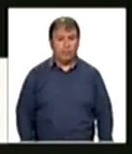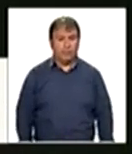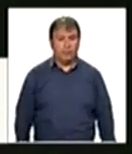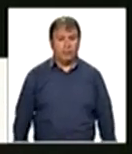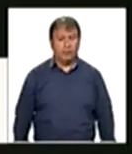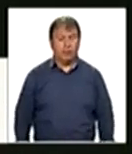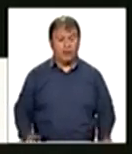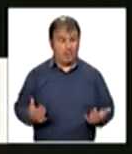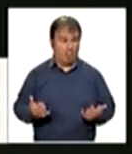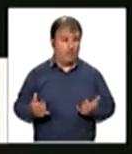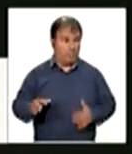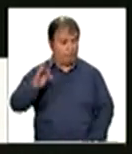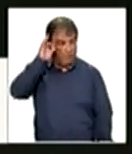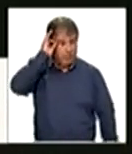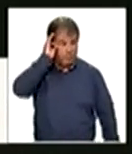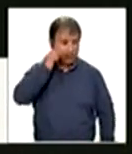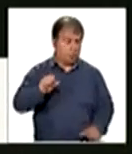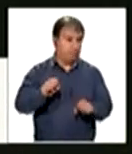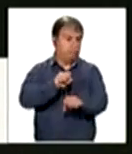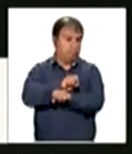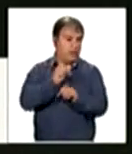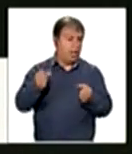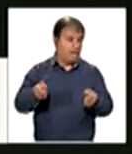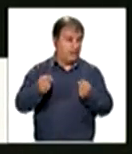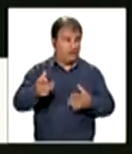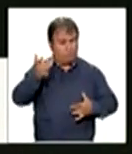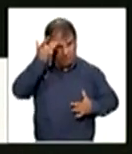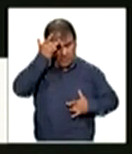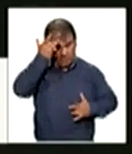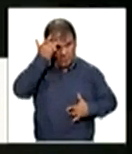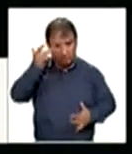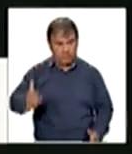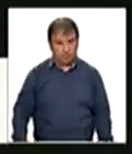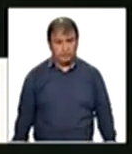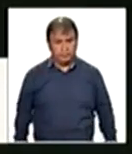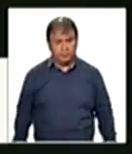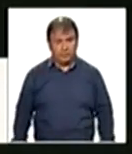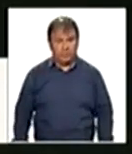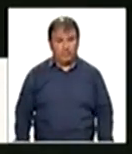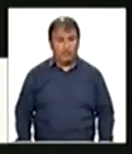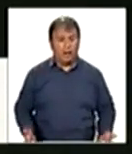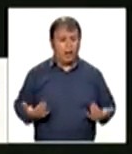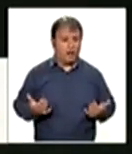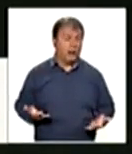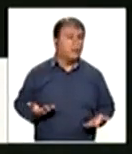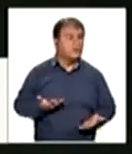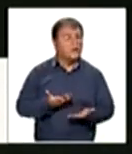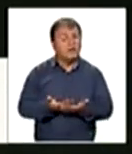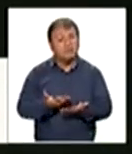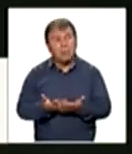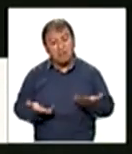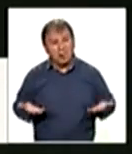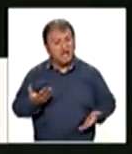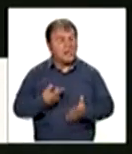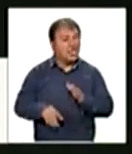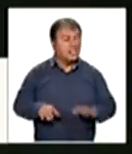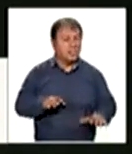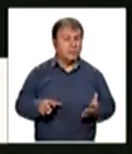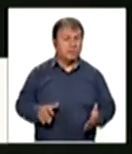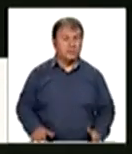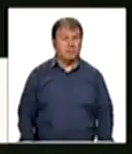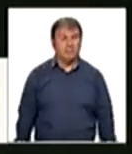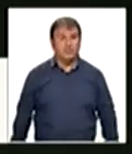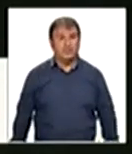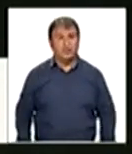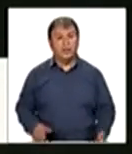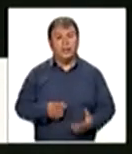Y ahora Fujimori está en la cárcel, está enfermo. Y vamos a ver pues qué hacemos, ¿no?